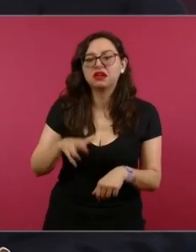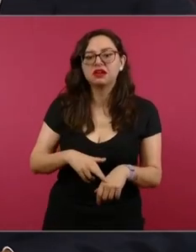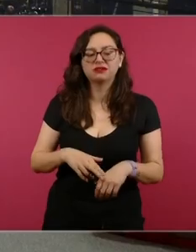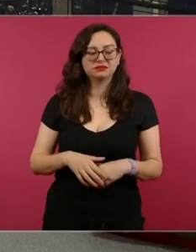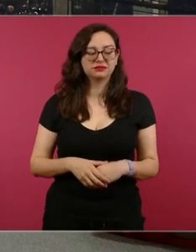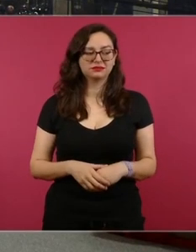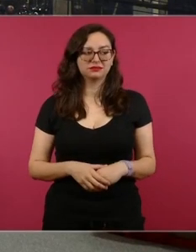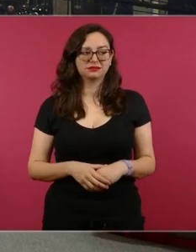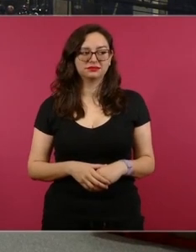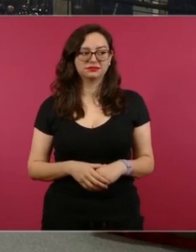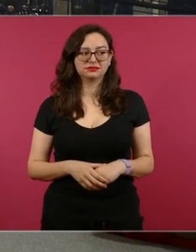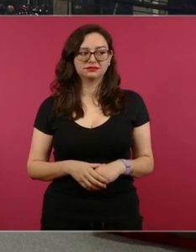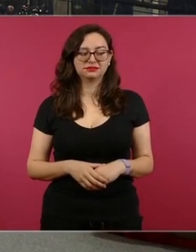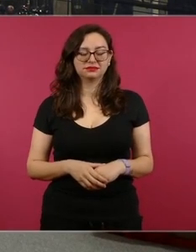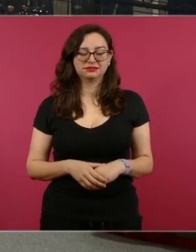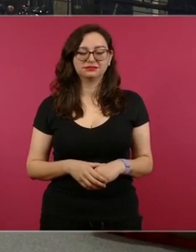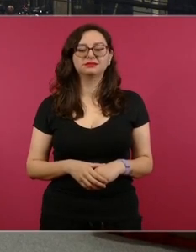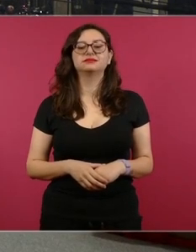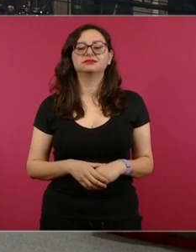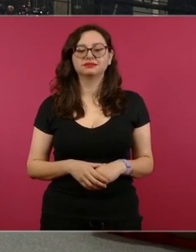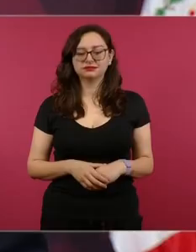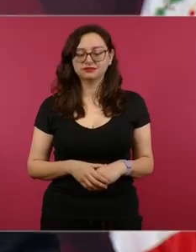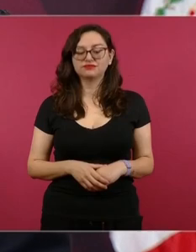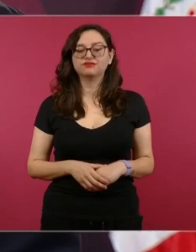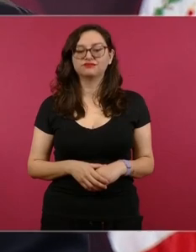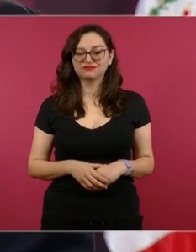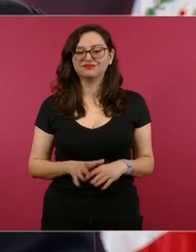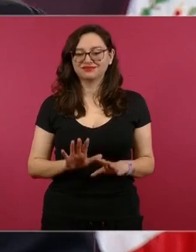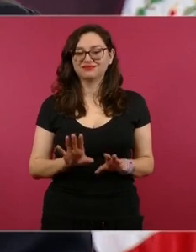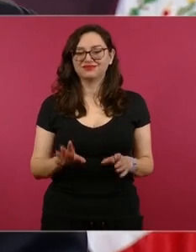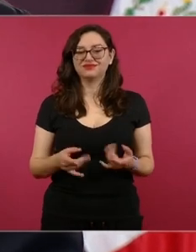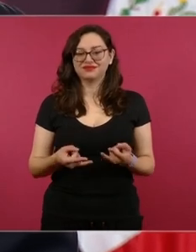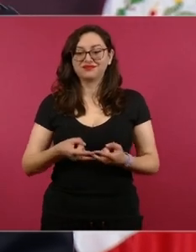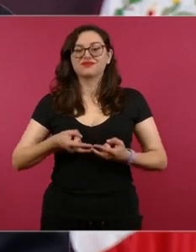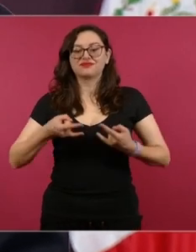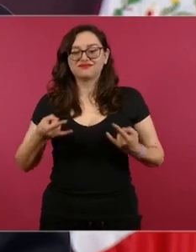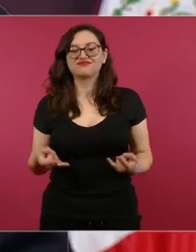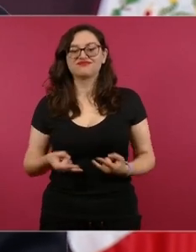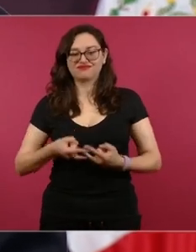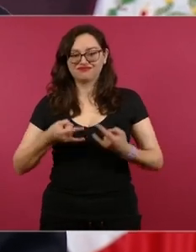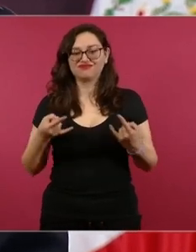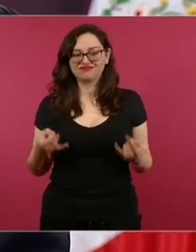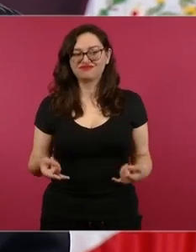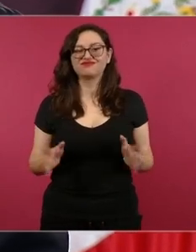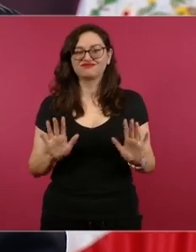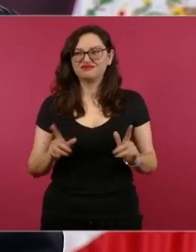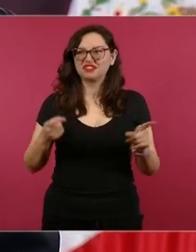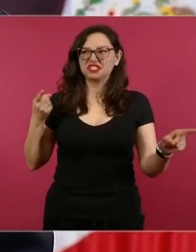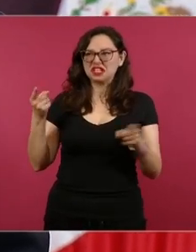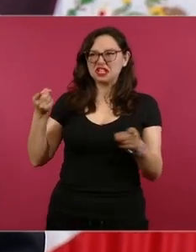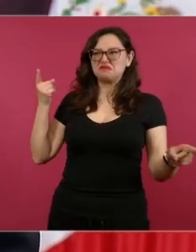Cuando alguien se roba algo y empieza a gritar, ¿no? Al ladrón, al ladrón, al ladrón.